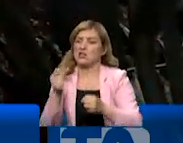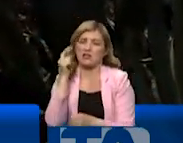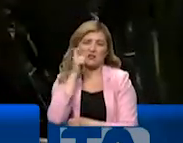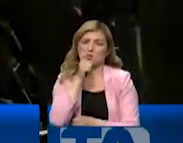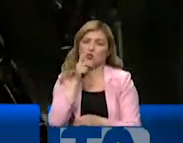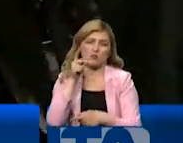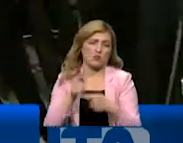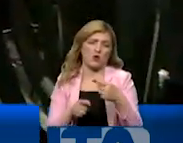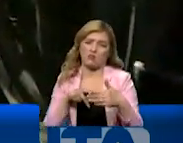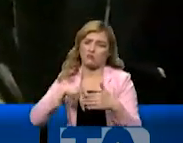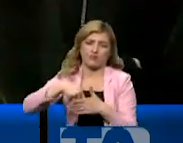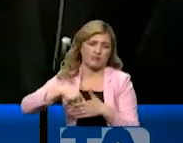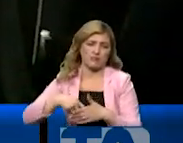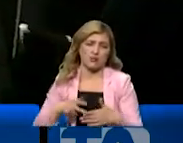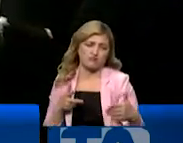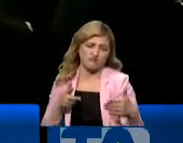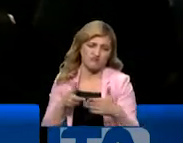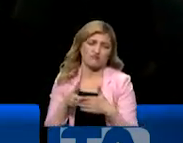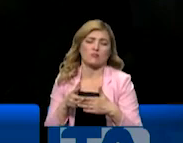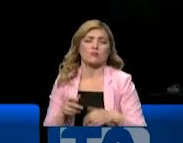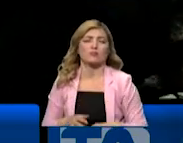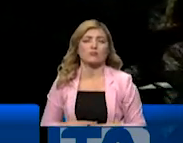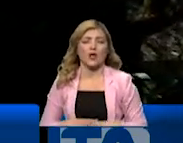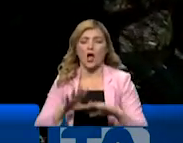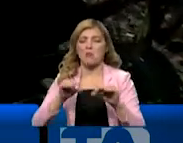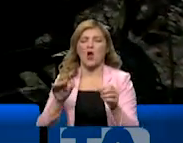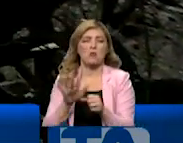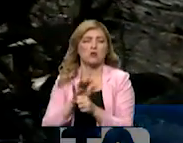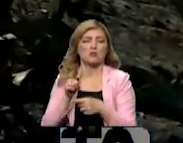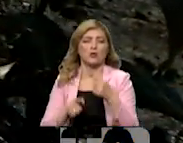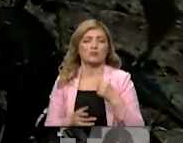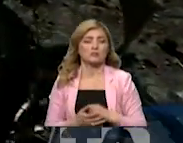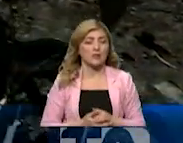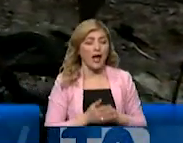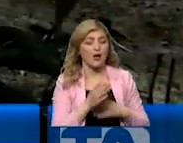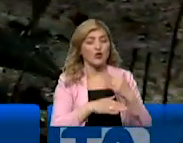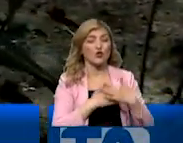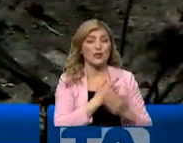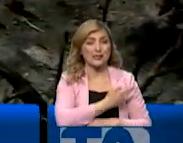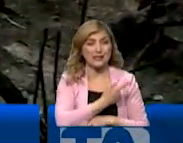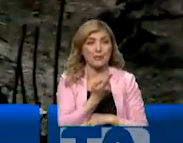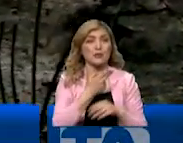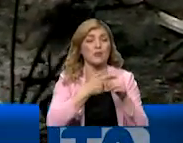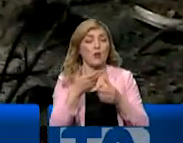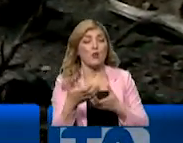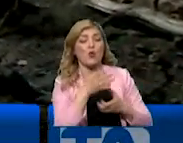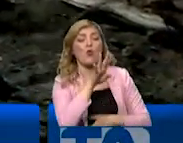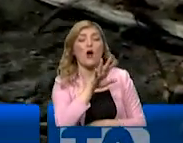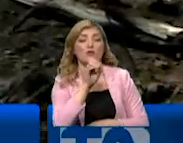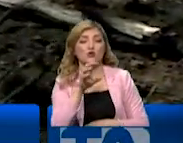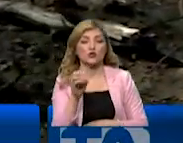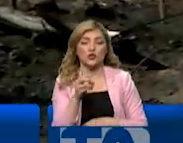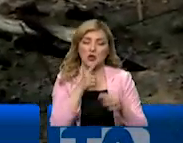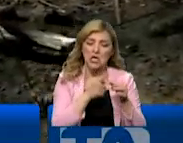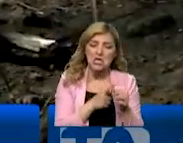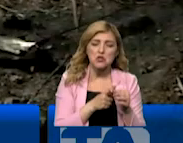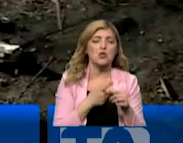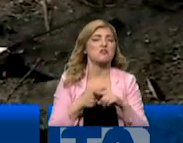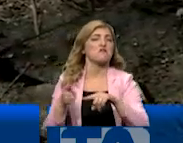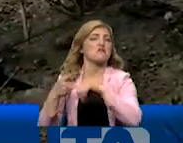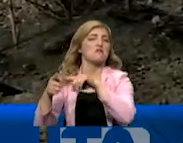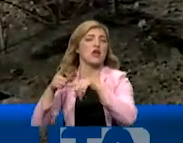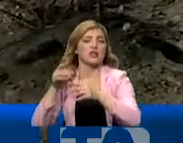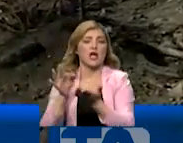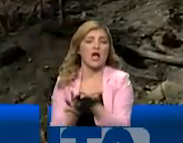apagar por completo en todos estos días han participado alrededor de 400 bomberos no sólo de la capital sino de otros